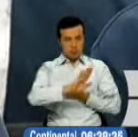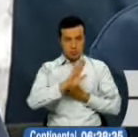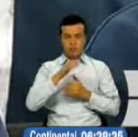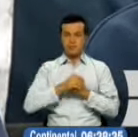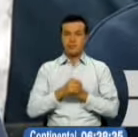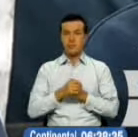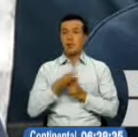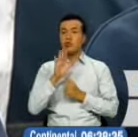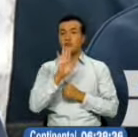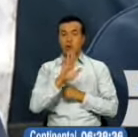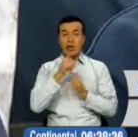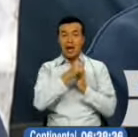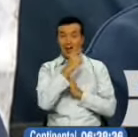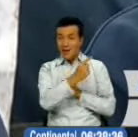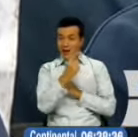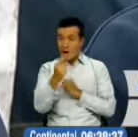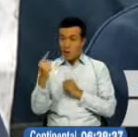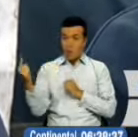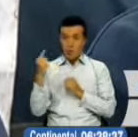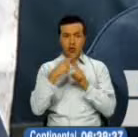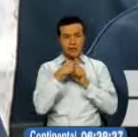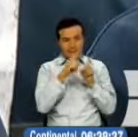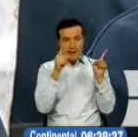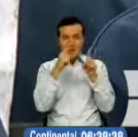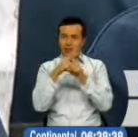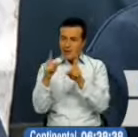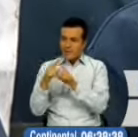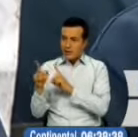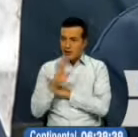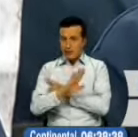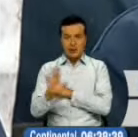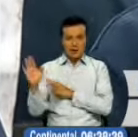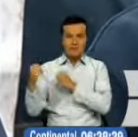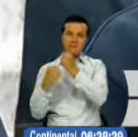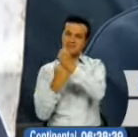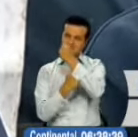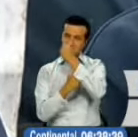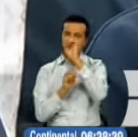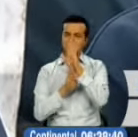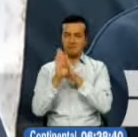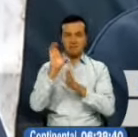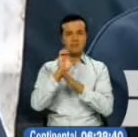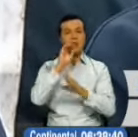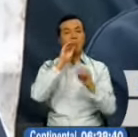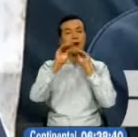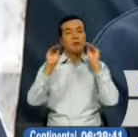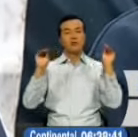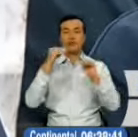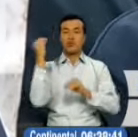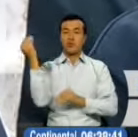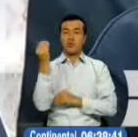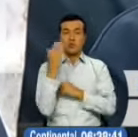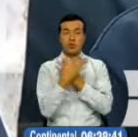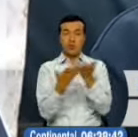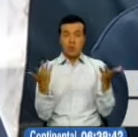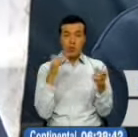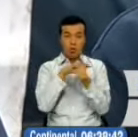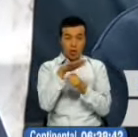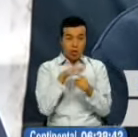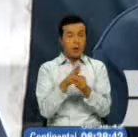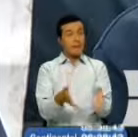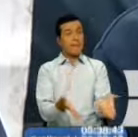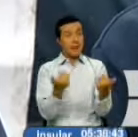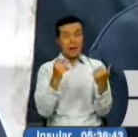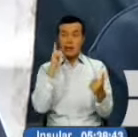tenemos nos fortalezcan y nos hagan crecer como país. Hacemos un llamado a todos los jóvenes a no ser incitados por